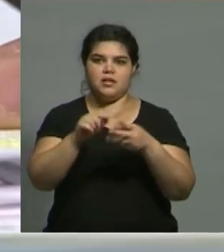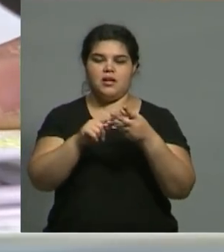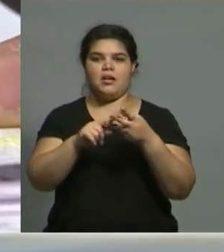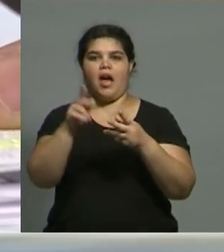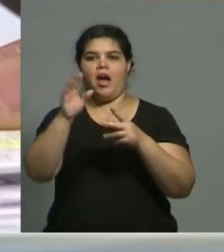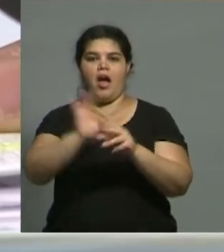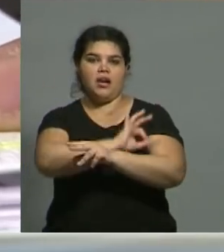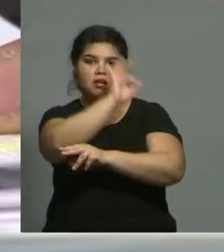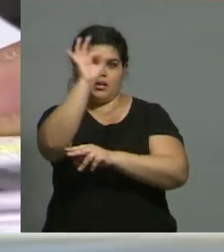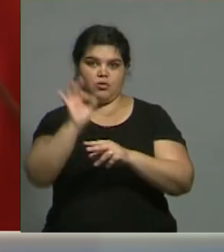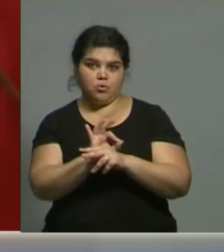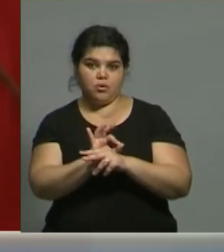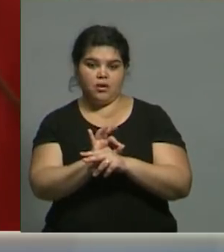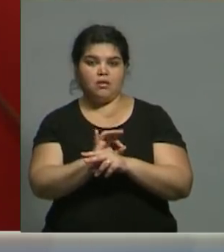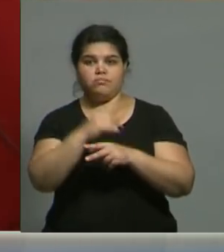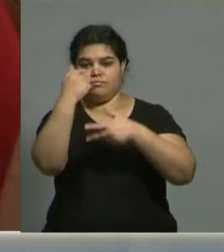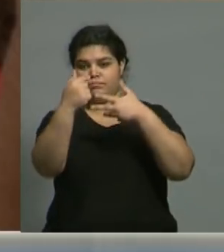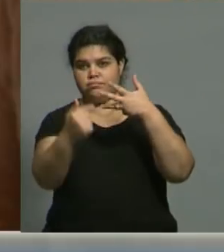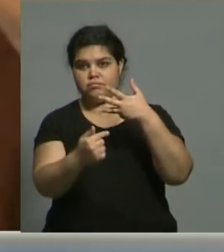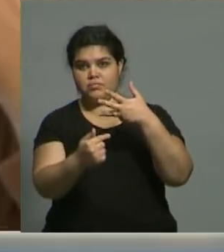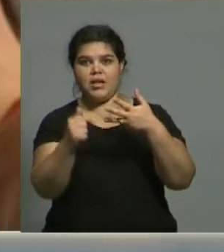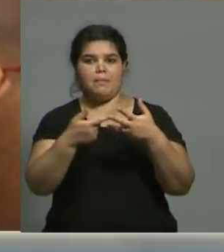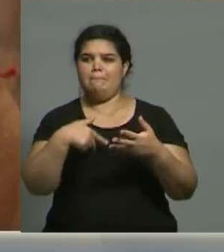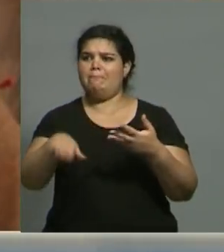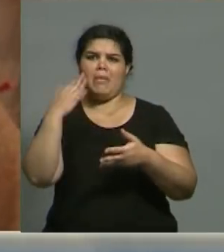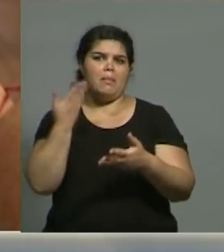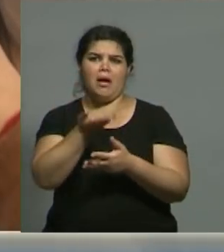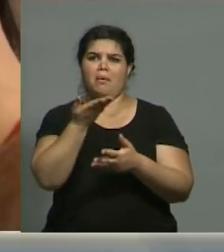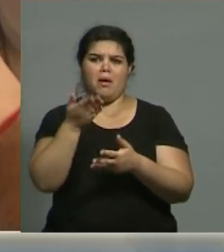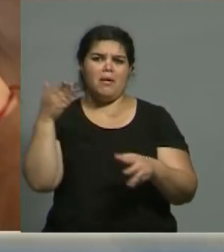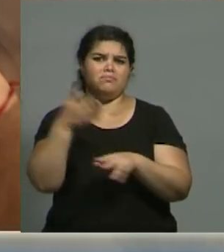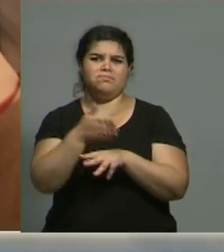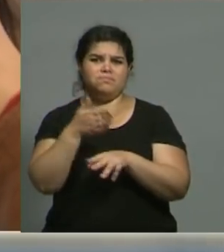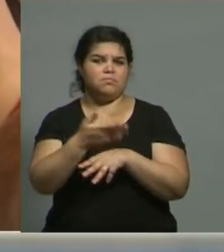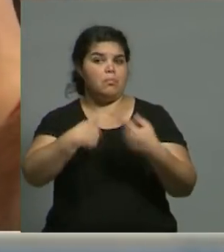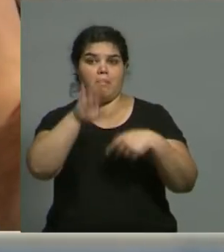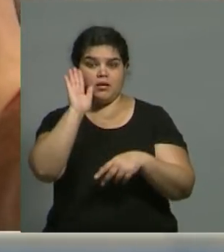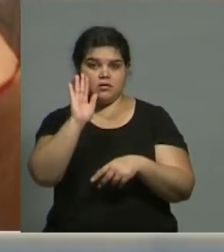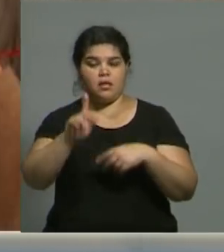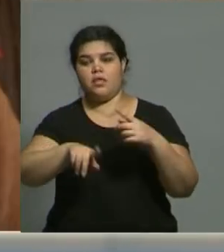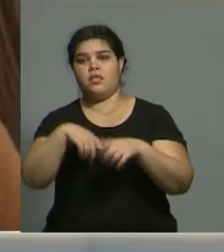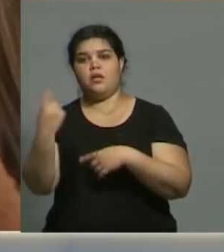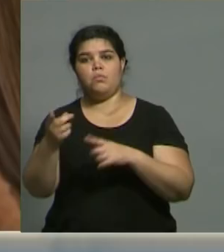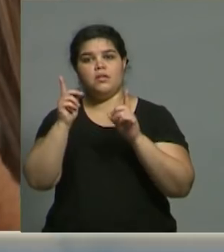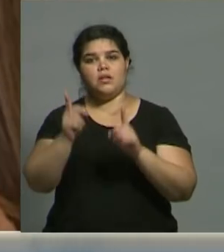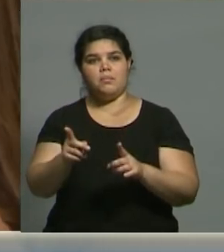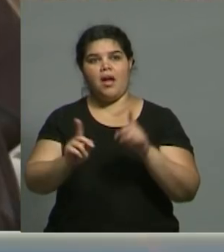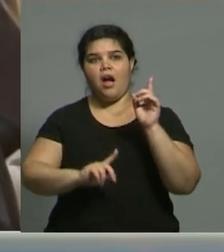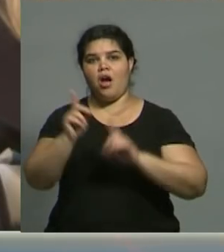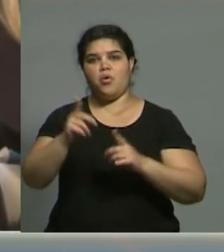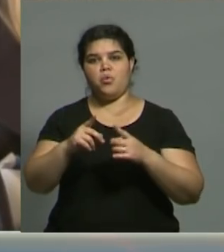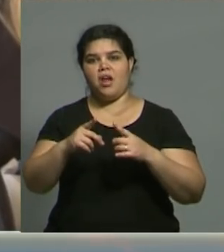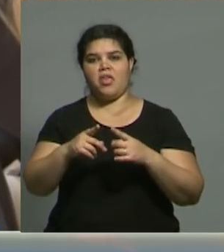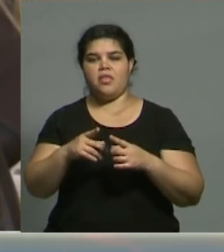arquitectura, que son eran de las más demandadas. Bien. Después tenemos lo que se conoce como carreras típicas